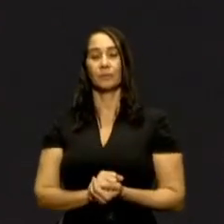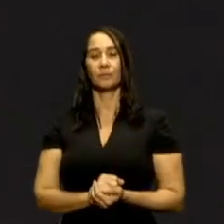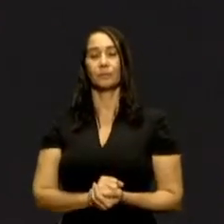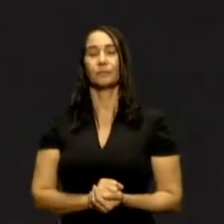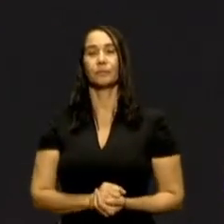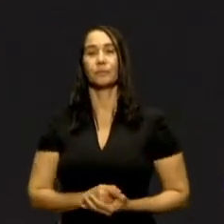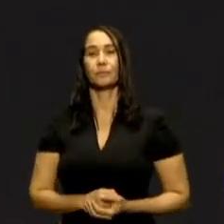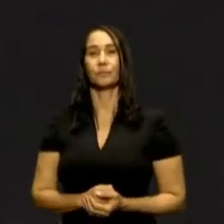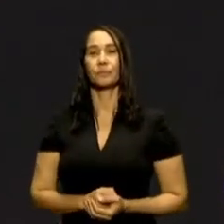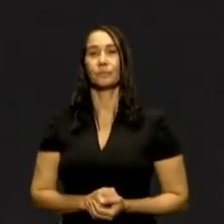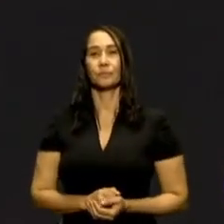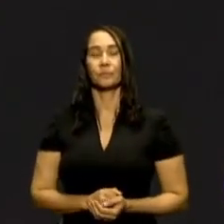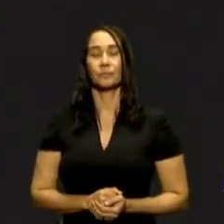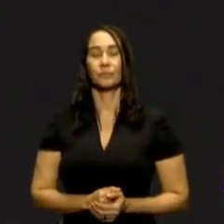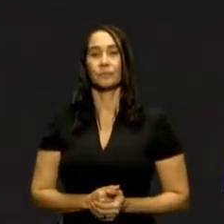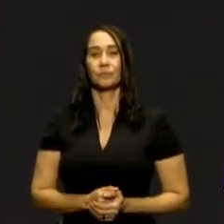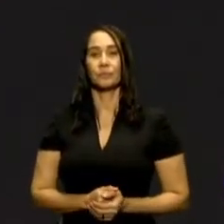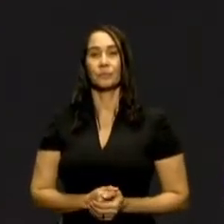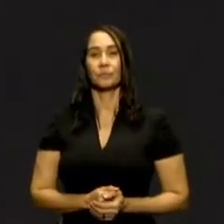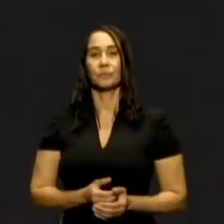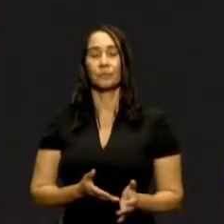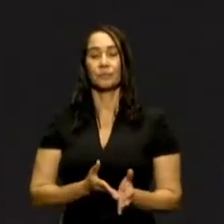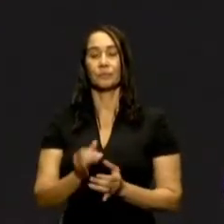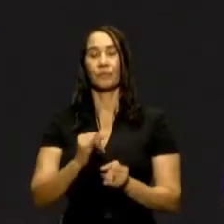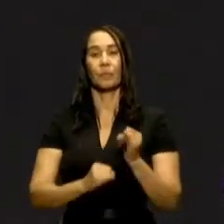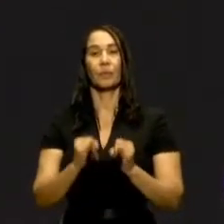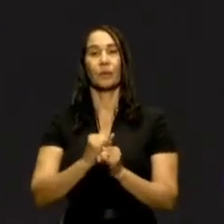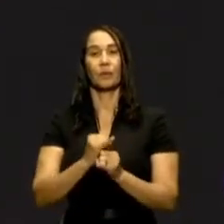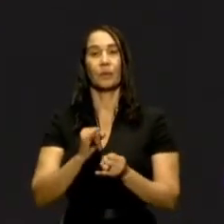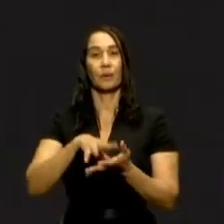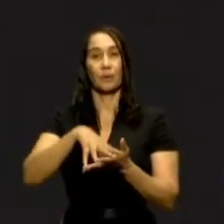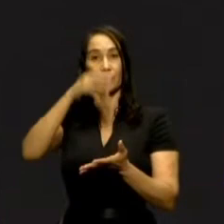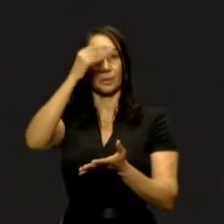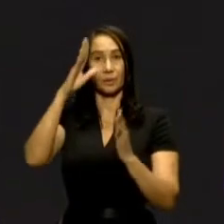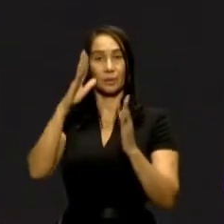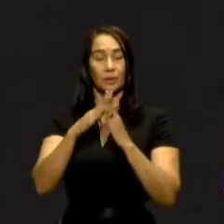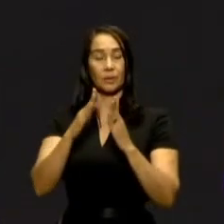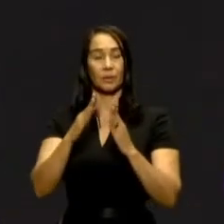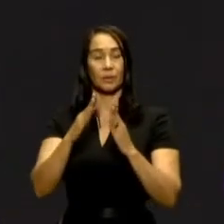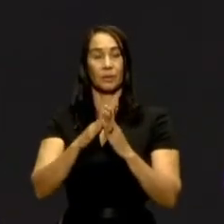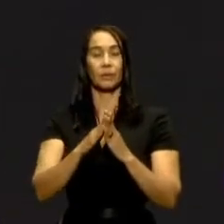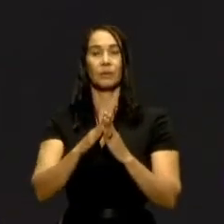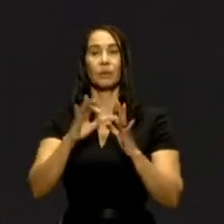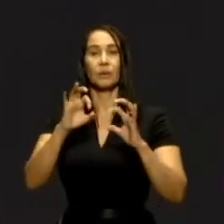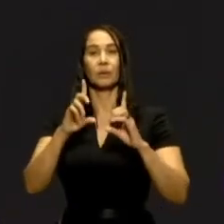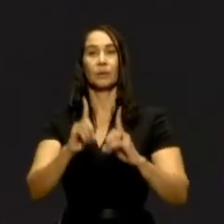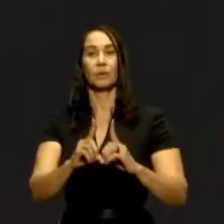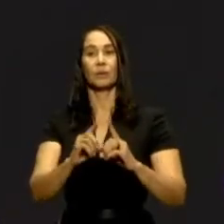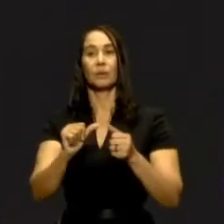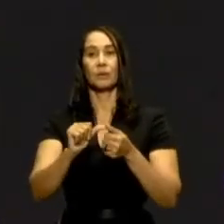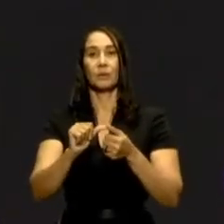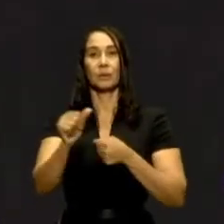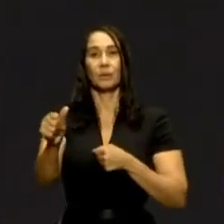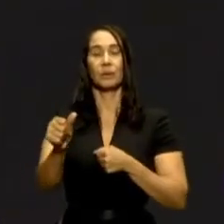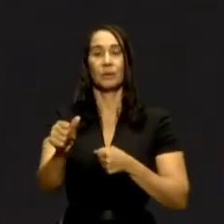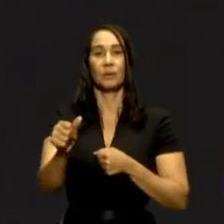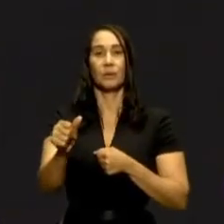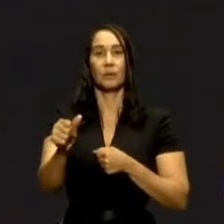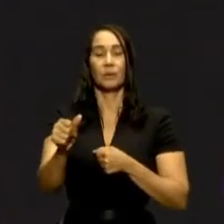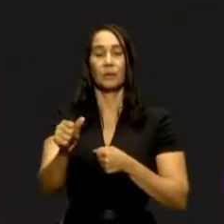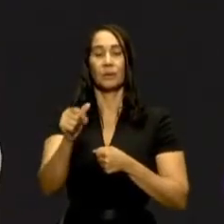la estrategia reconocida internacionalmente Aprendamos en Casa y el plan Educación a Distancia para